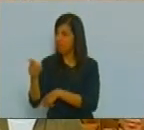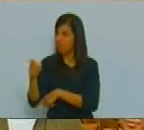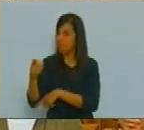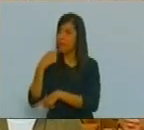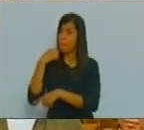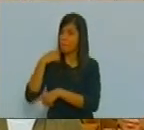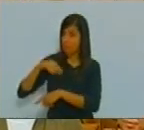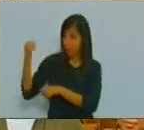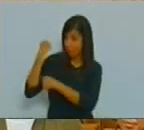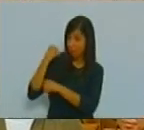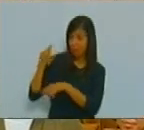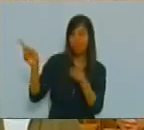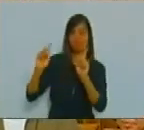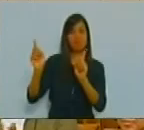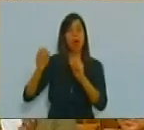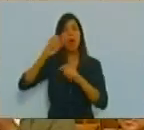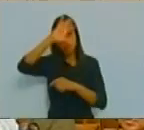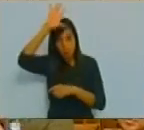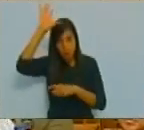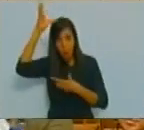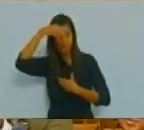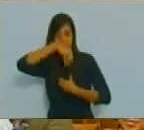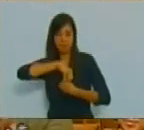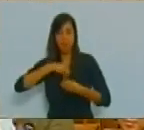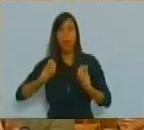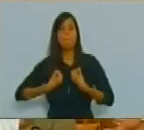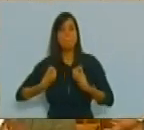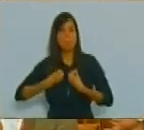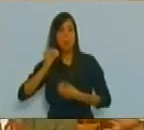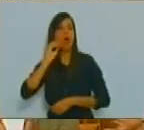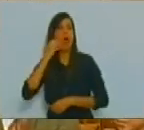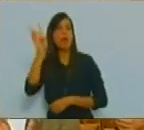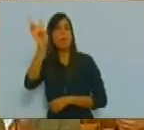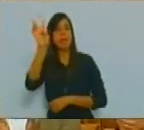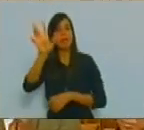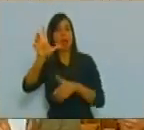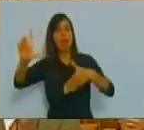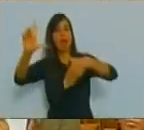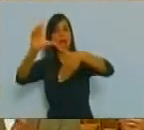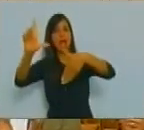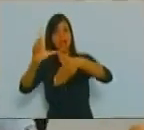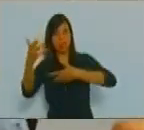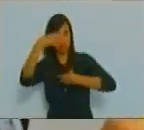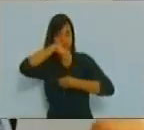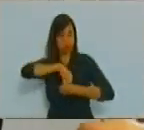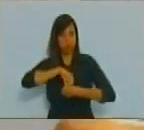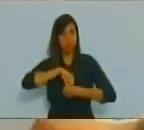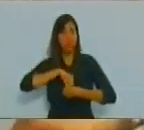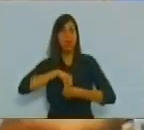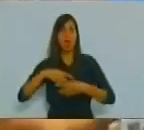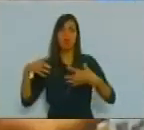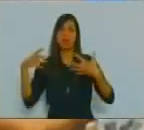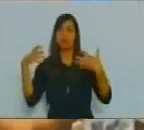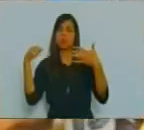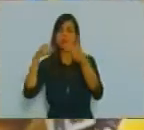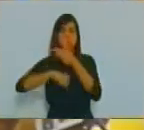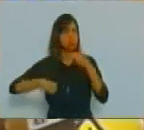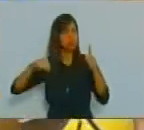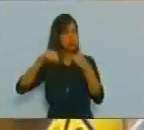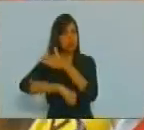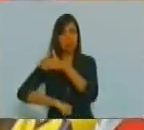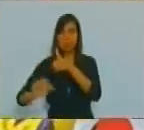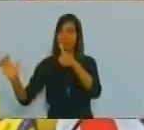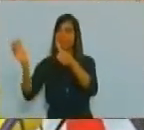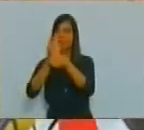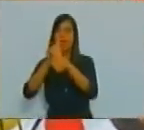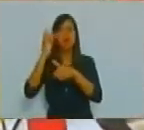es inmortal y vivirá en toda la juventud venezolana y latinoamericana que lucha por los pueblos por los pueblos y las ideas de bolívar